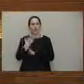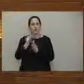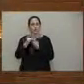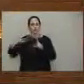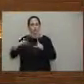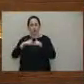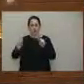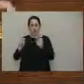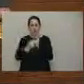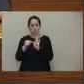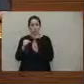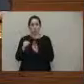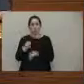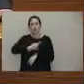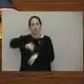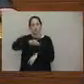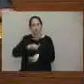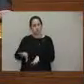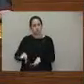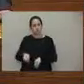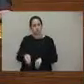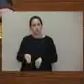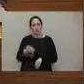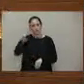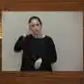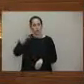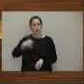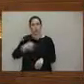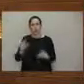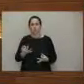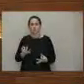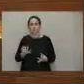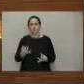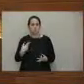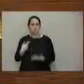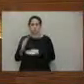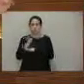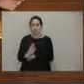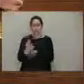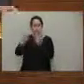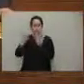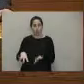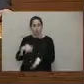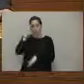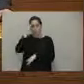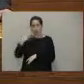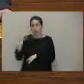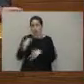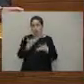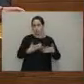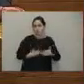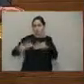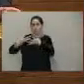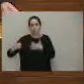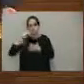punto que tenemos intención de aceptar. Creemos que estamos planteando lo mismo. Entendemos que las dos redacciones persiguen el